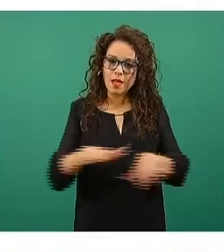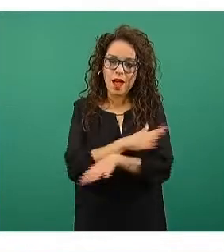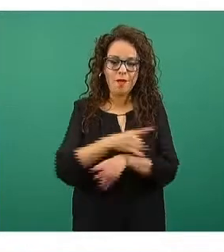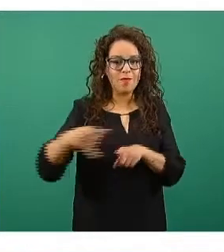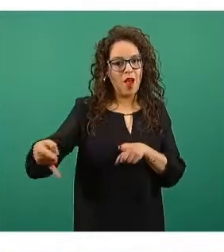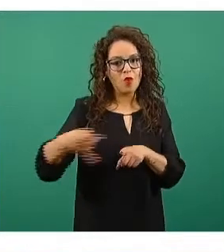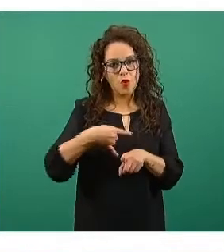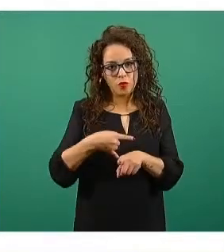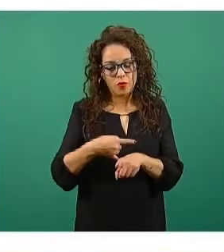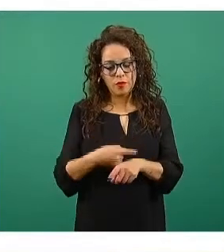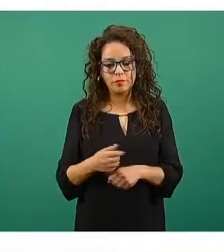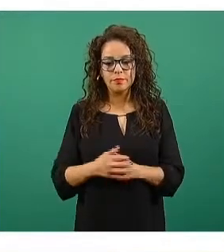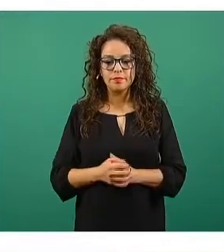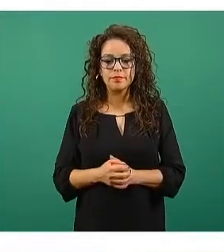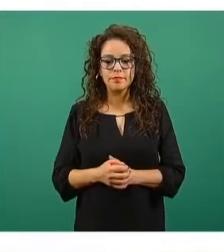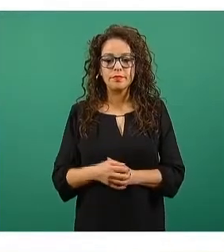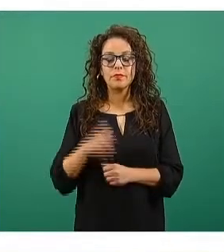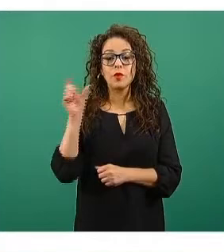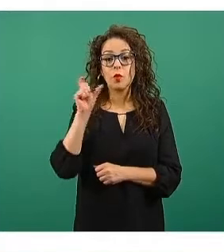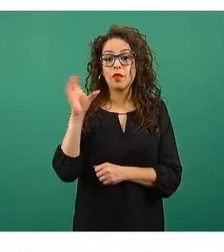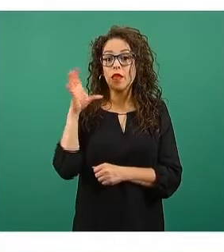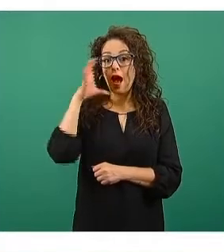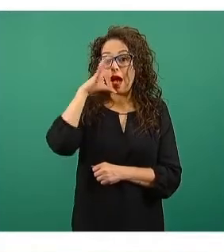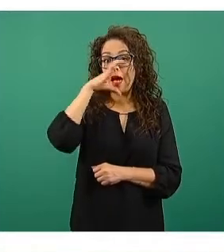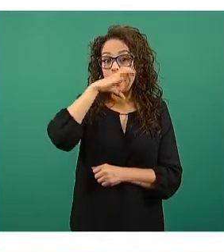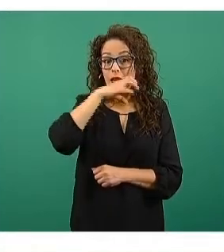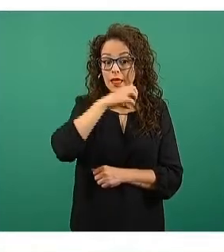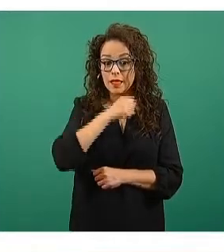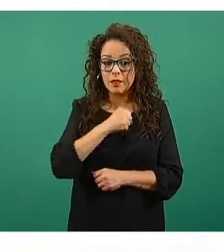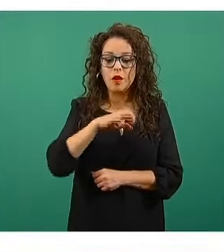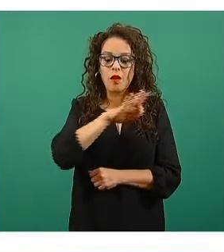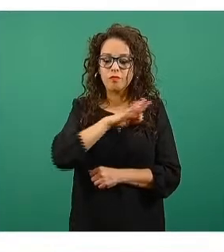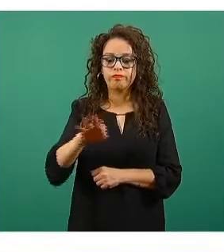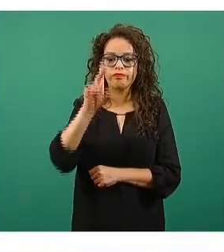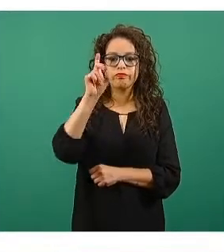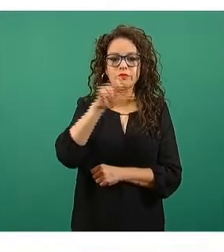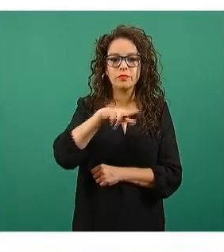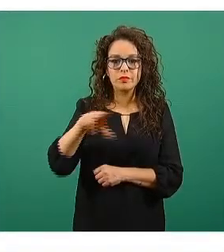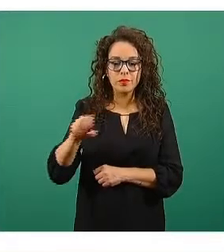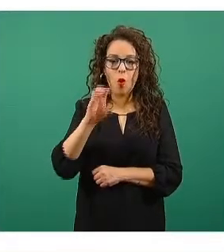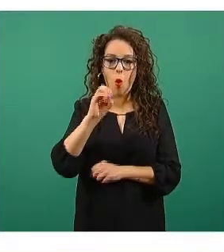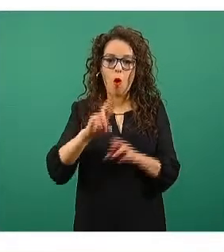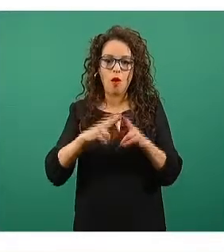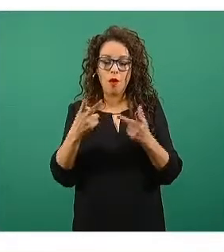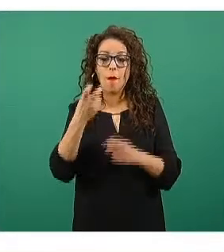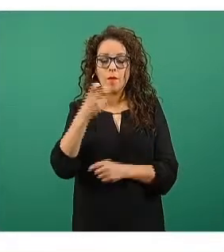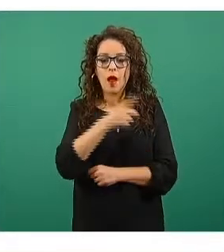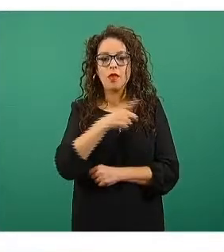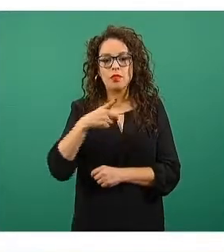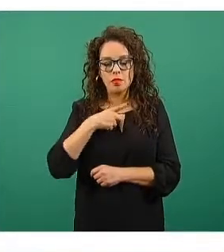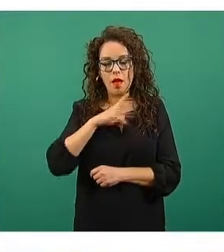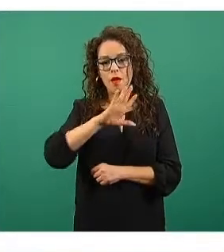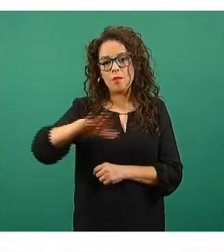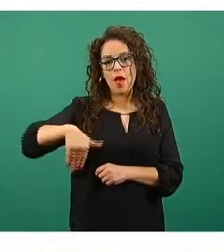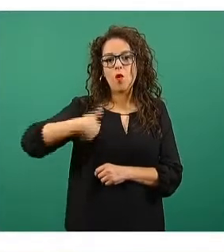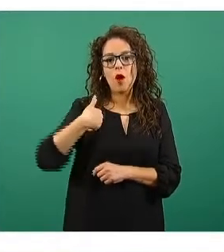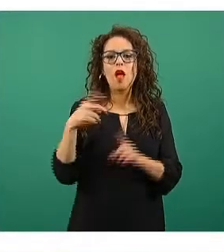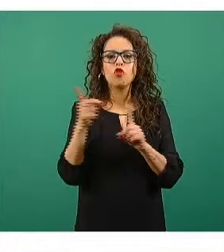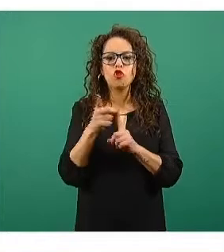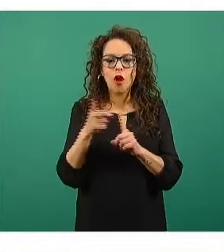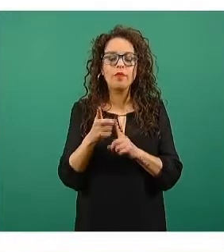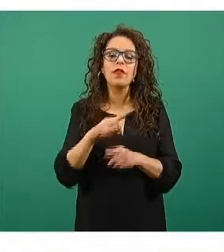temperatura del condón, ya que el calor externo puede dañarlo, por ello se recomienda que estén guardados en lugares